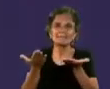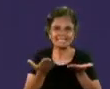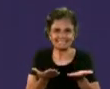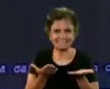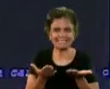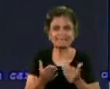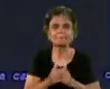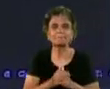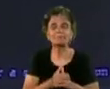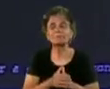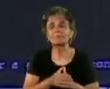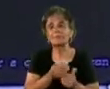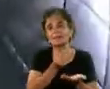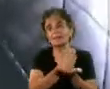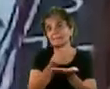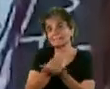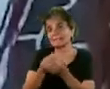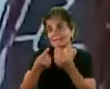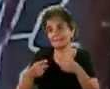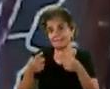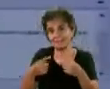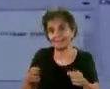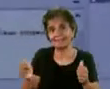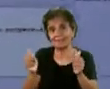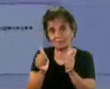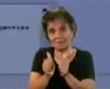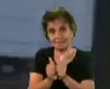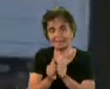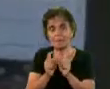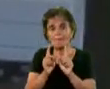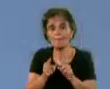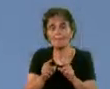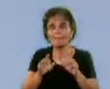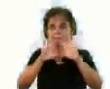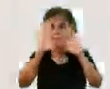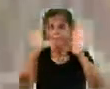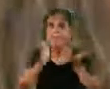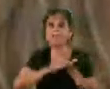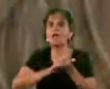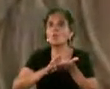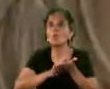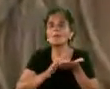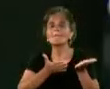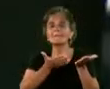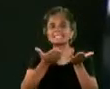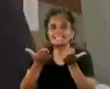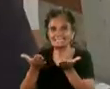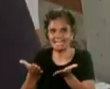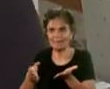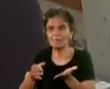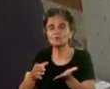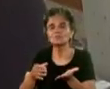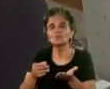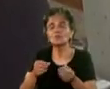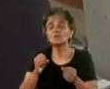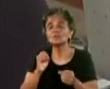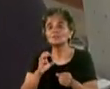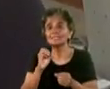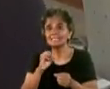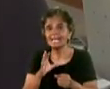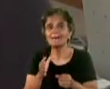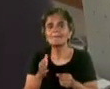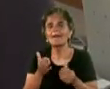diferentes autoridades. También hicimos la presentación de una nueva área que dedicada a los estudiantes, que es bienestar